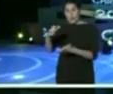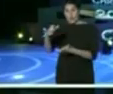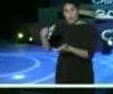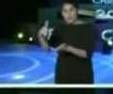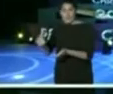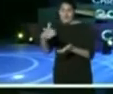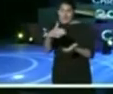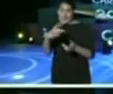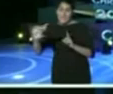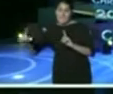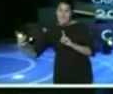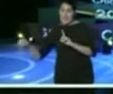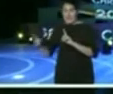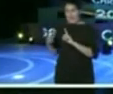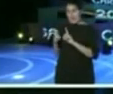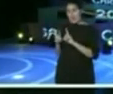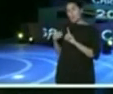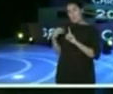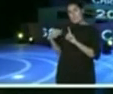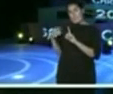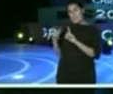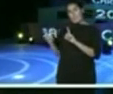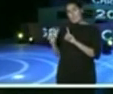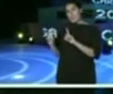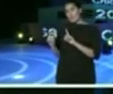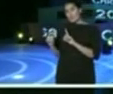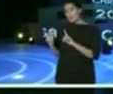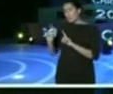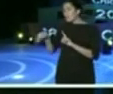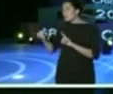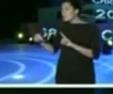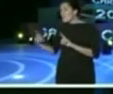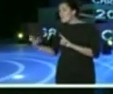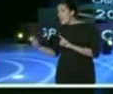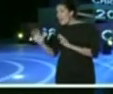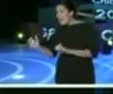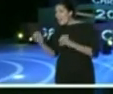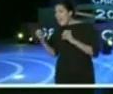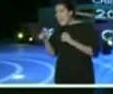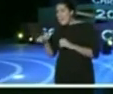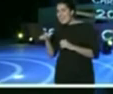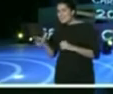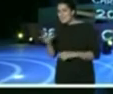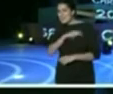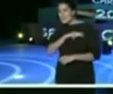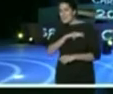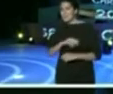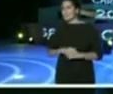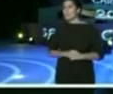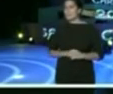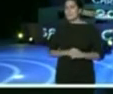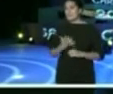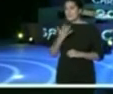te vienes donde estamos nosotros y será Víctor quien nos diga exacto cuál es la murga que se lleva este año este galardón. Porque si no, no te escuchamos,